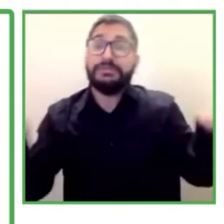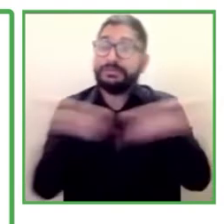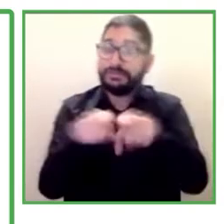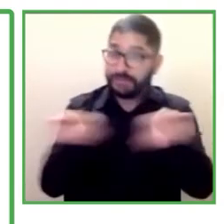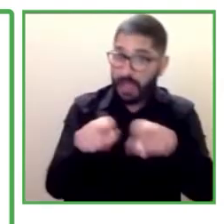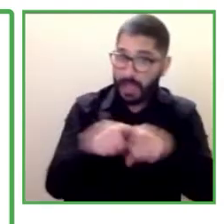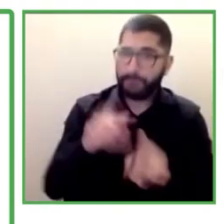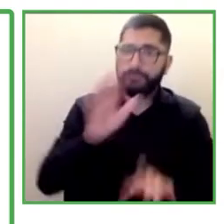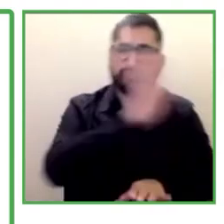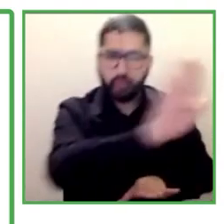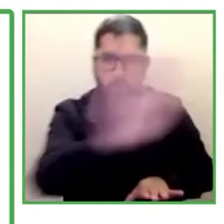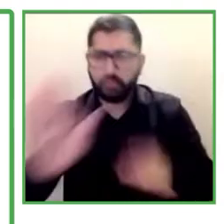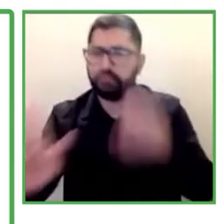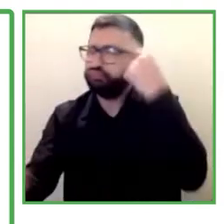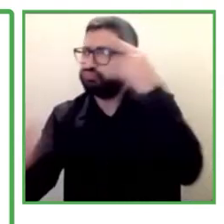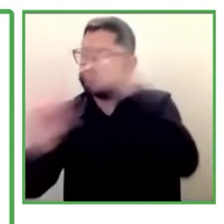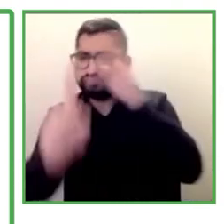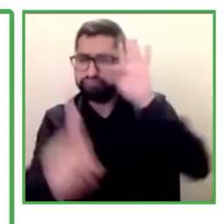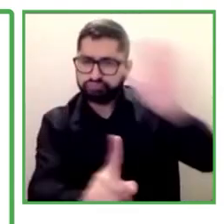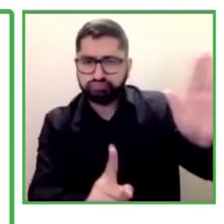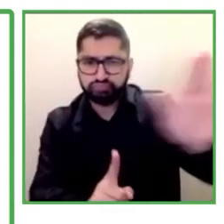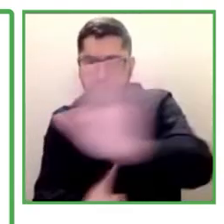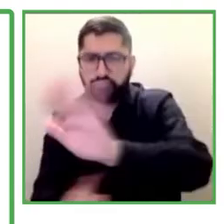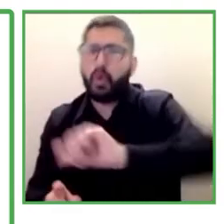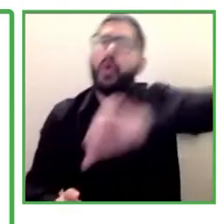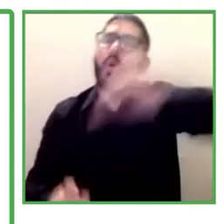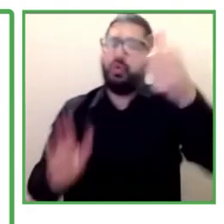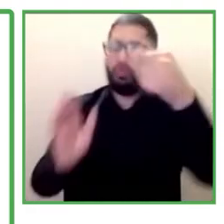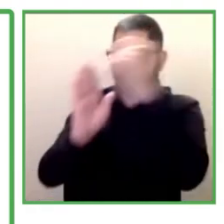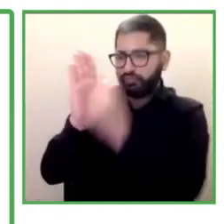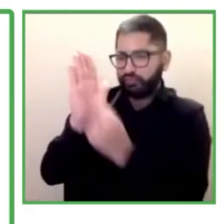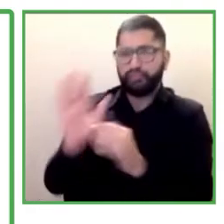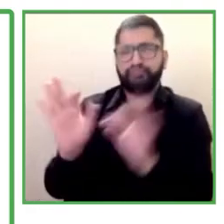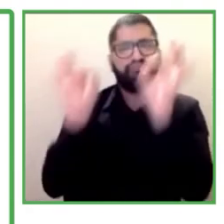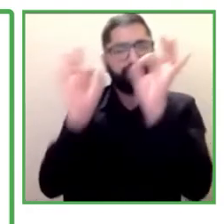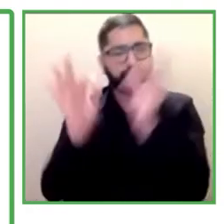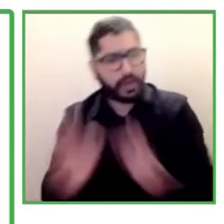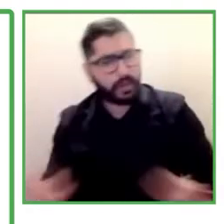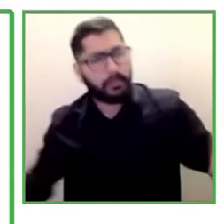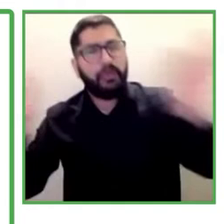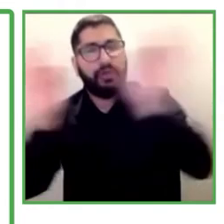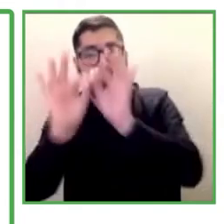Otro punto relevante y también a propósito del tema de la pandemia y del contexto